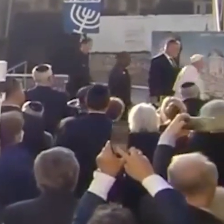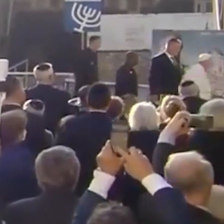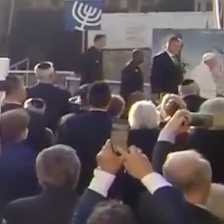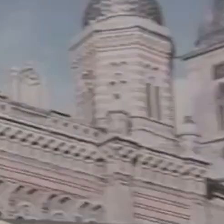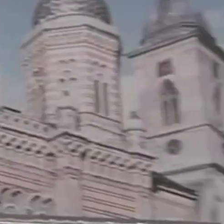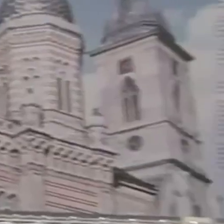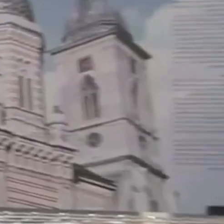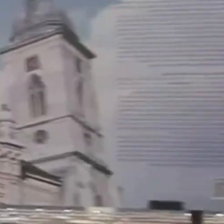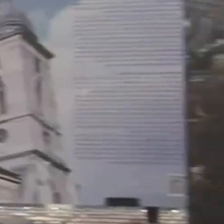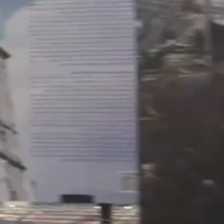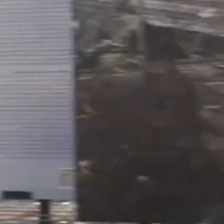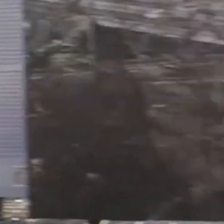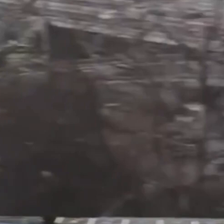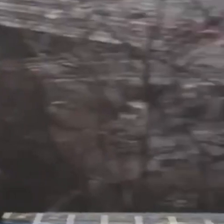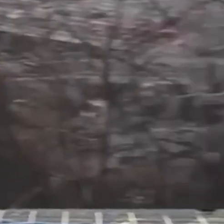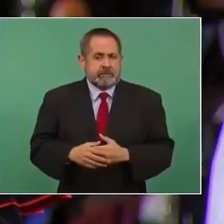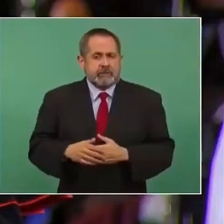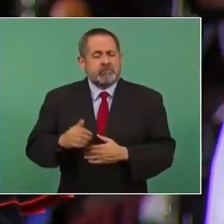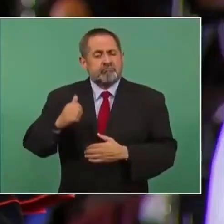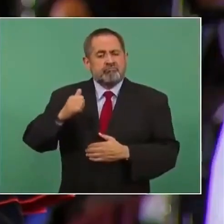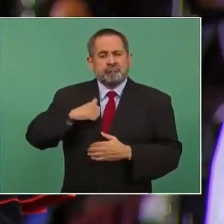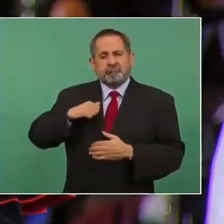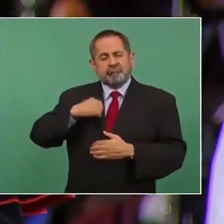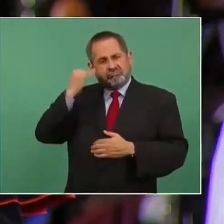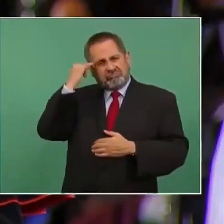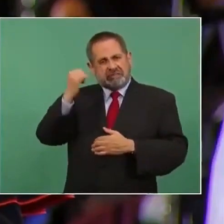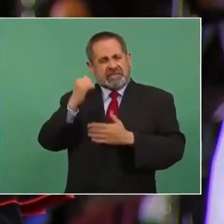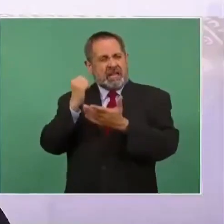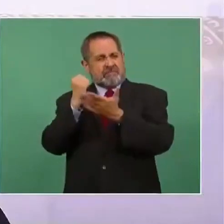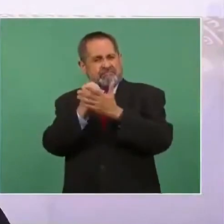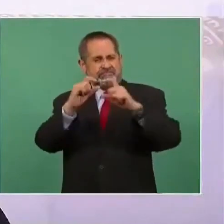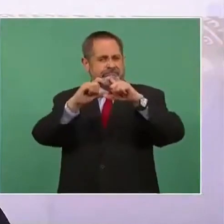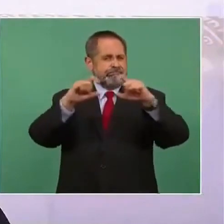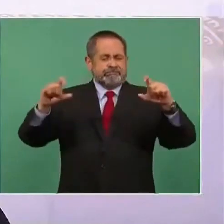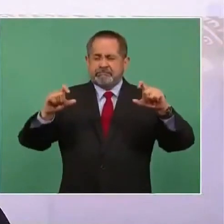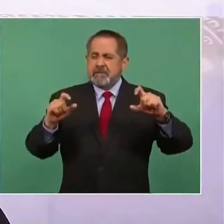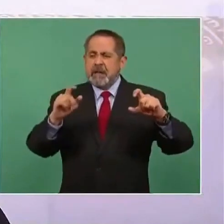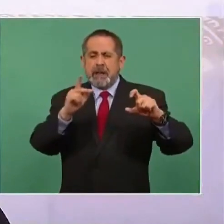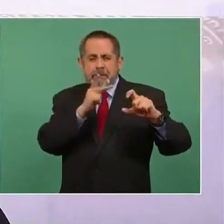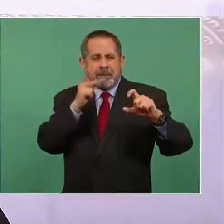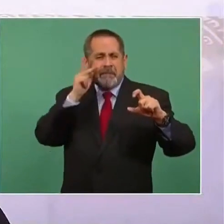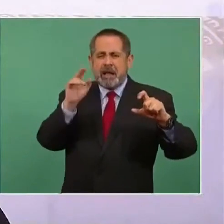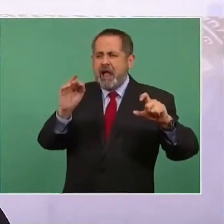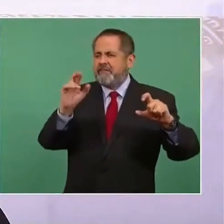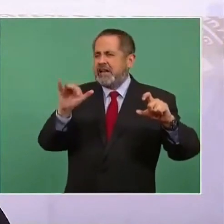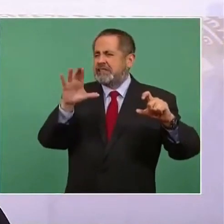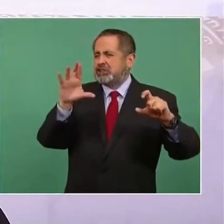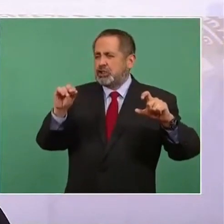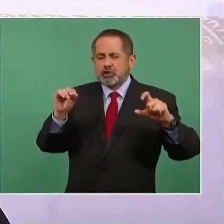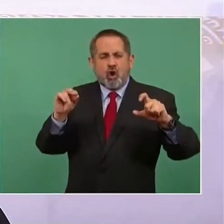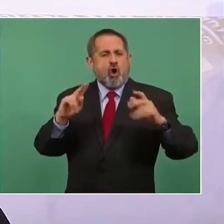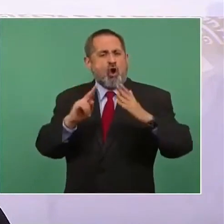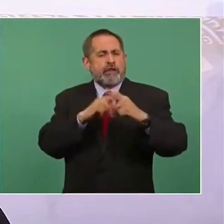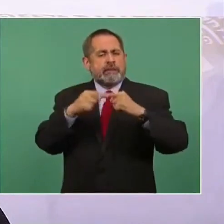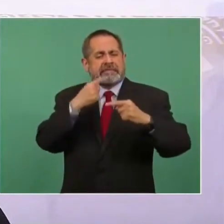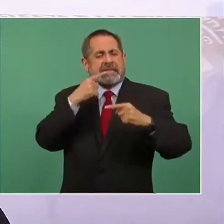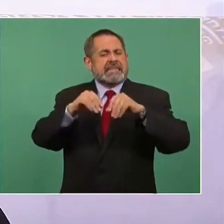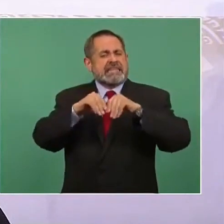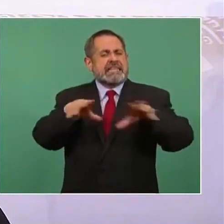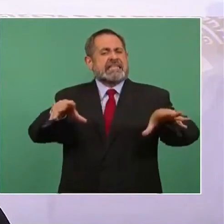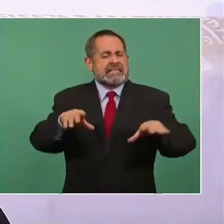castigo. Cuando todavía Morelos pone que la